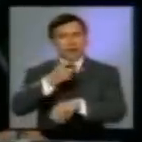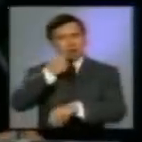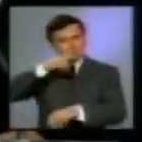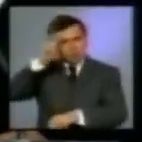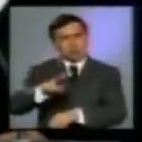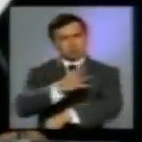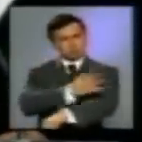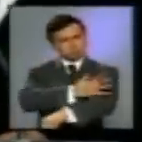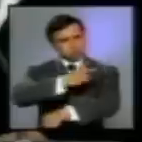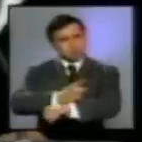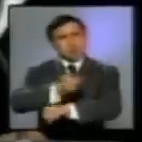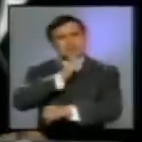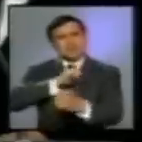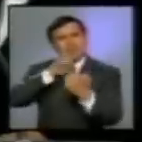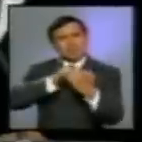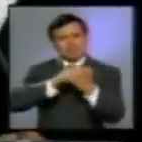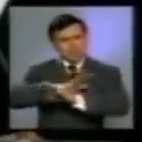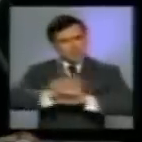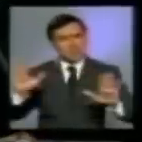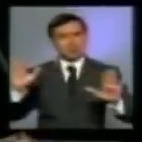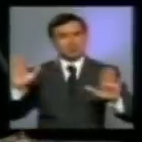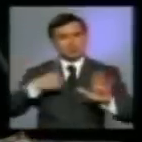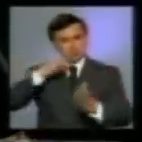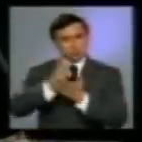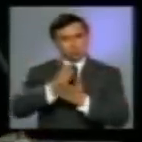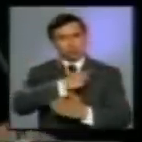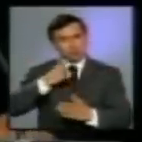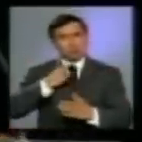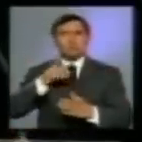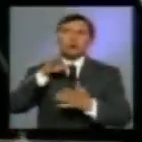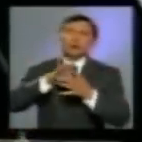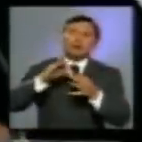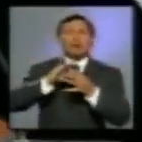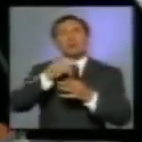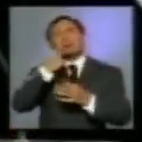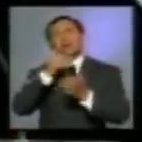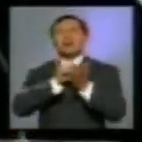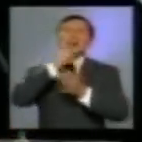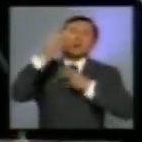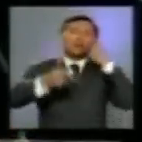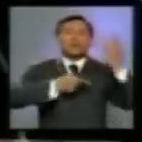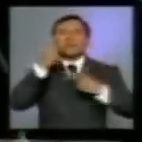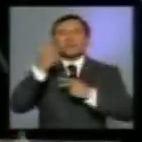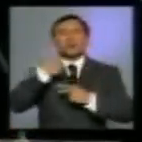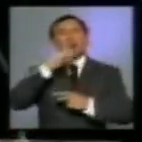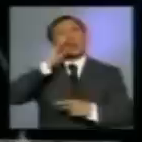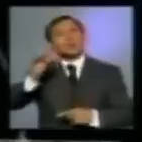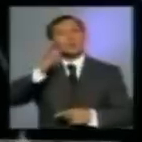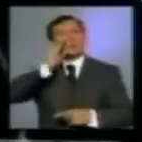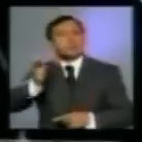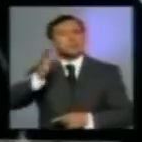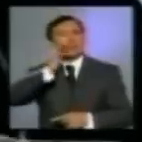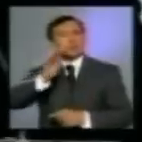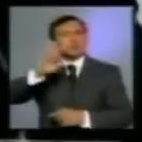está mi compromiso y mi compromiso y mi compromiso. Puras mentiras, pura publicidad, y así